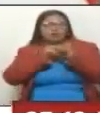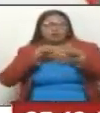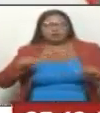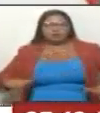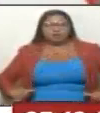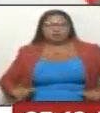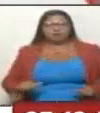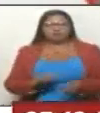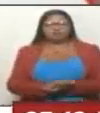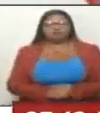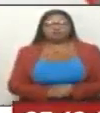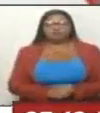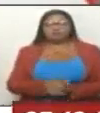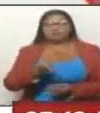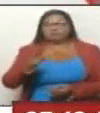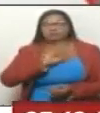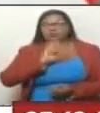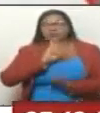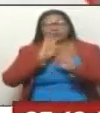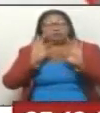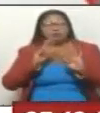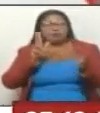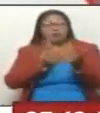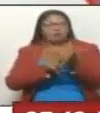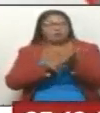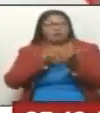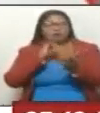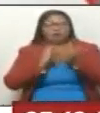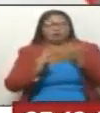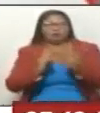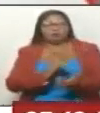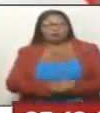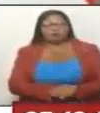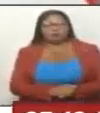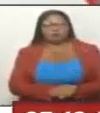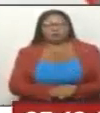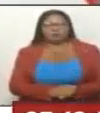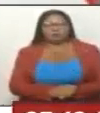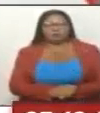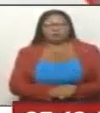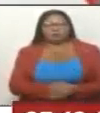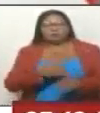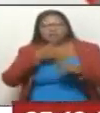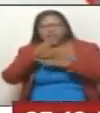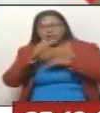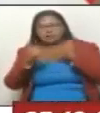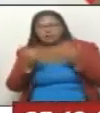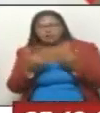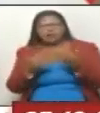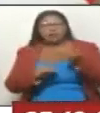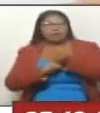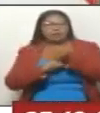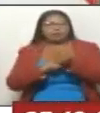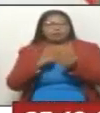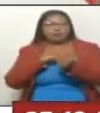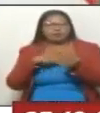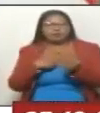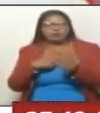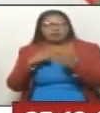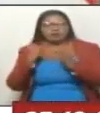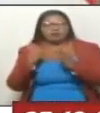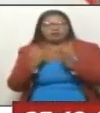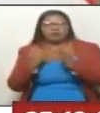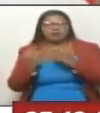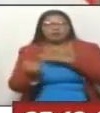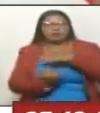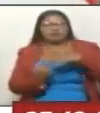que aprobó la última constituyente, pero hay que ir más allá en el apoyo a una institución tan sagrada y